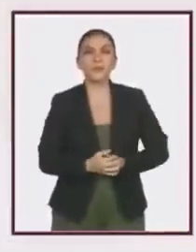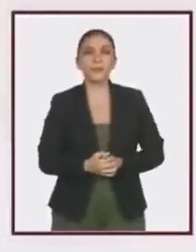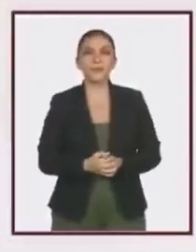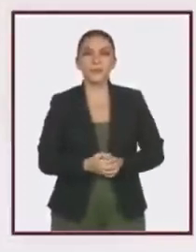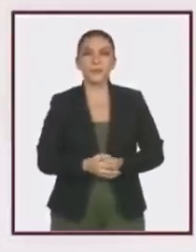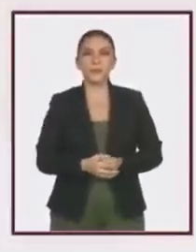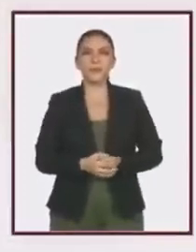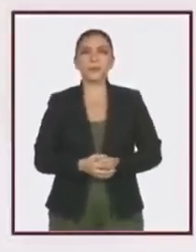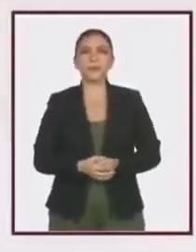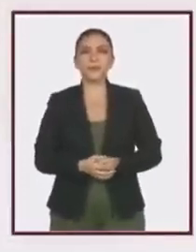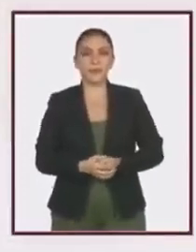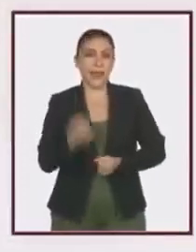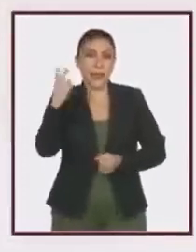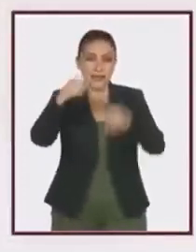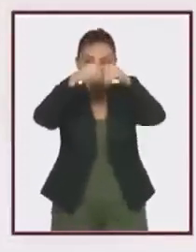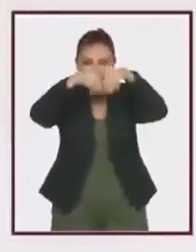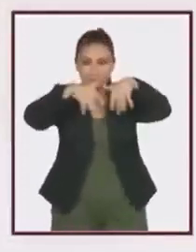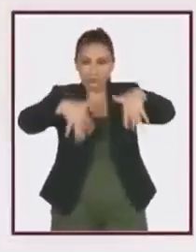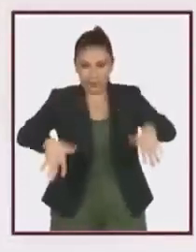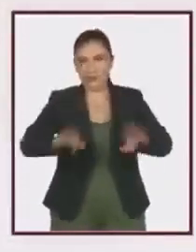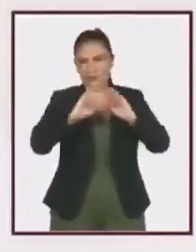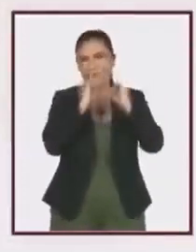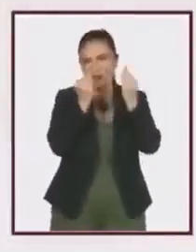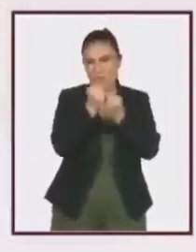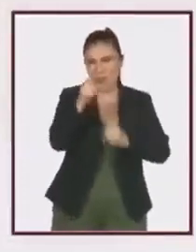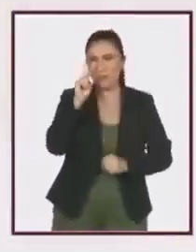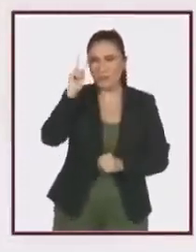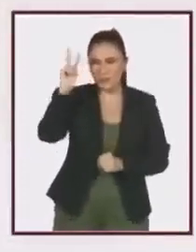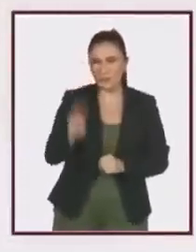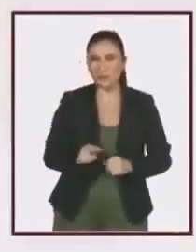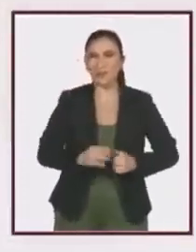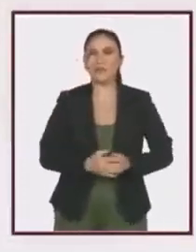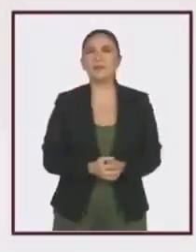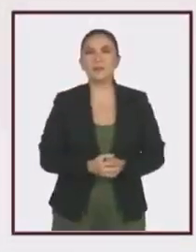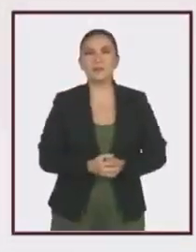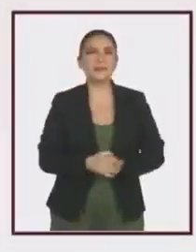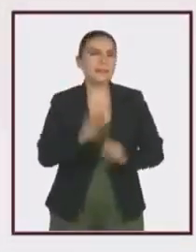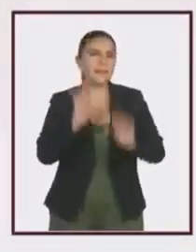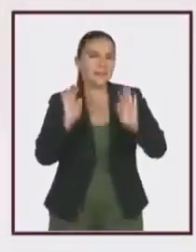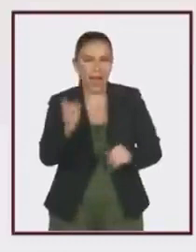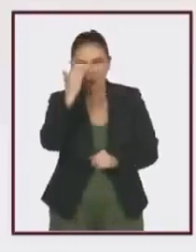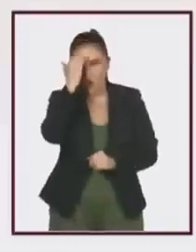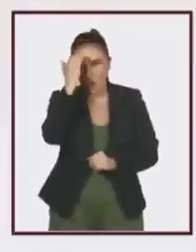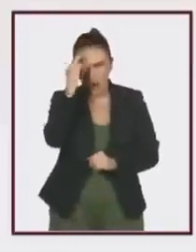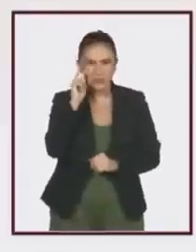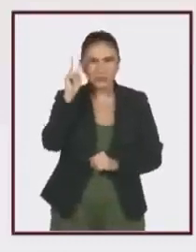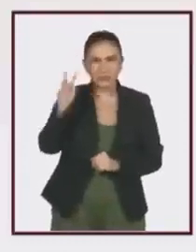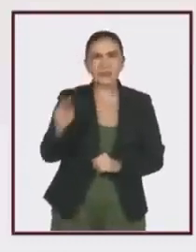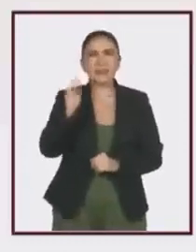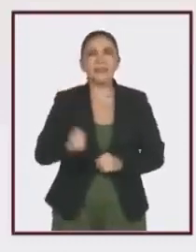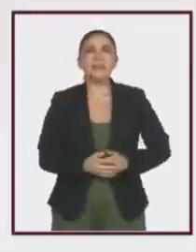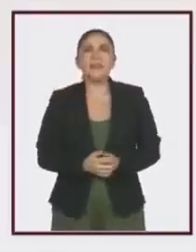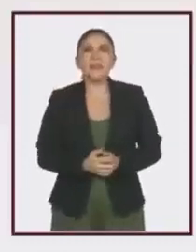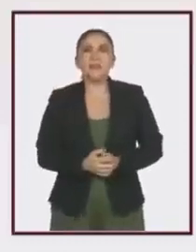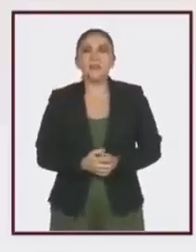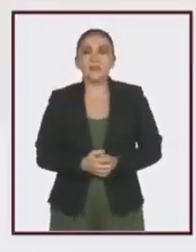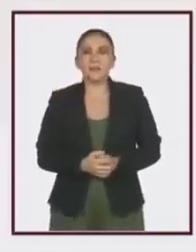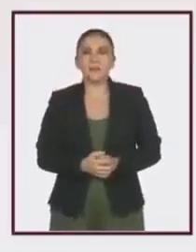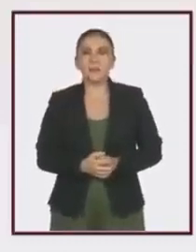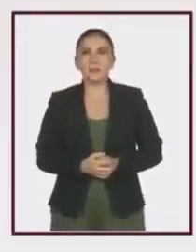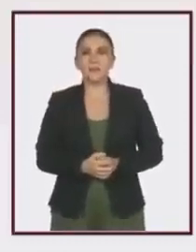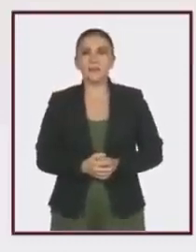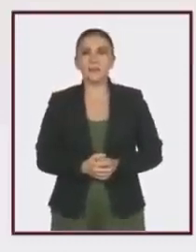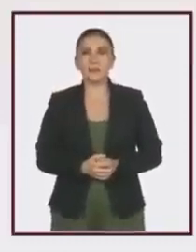Esta estructura curricular, ustedes la han conocido en lo que se ha denominado la flor, en donde en